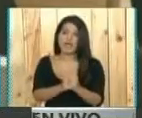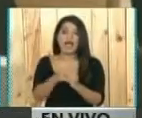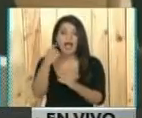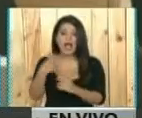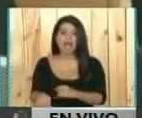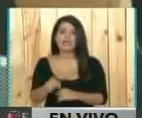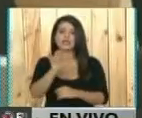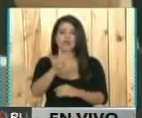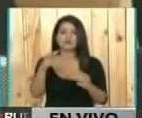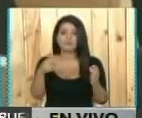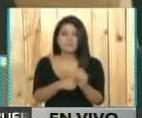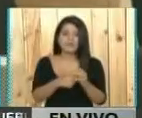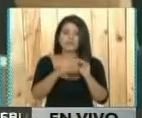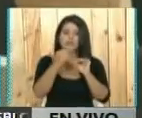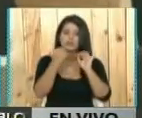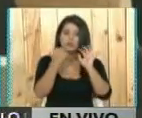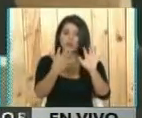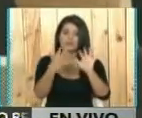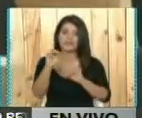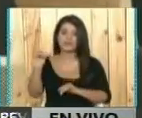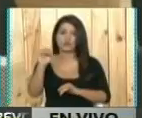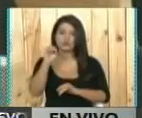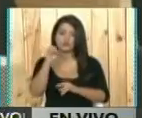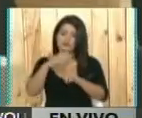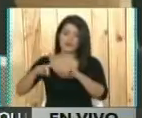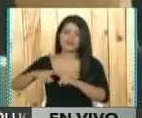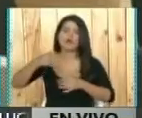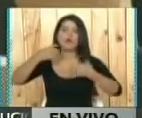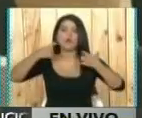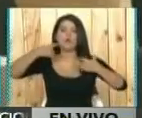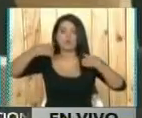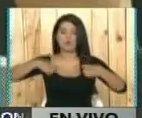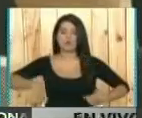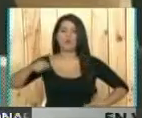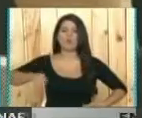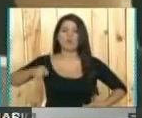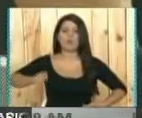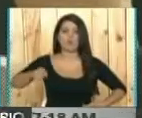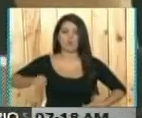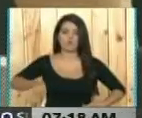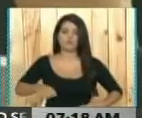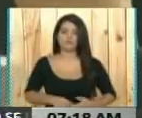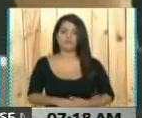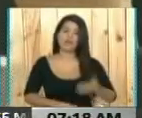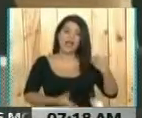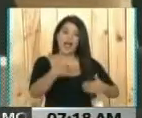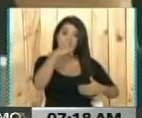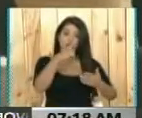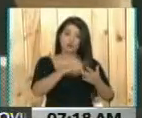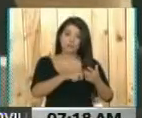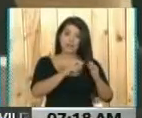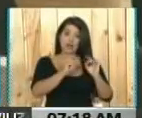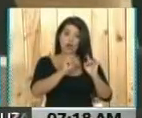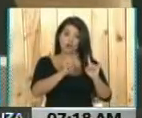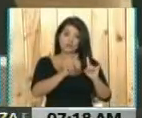2.409 jueces. Desde el año 2011 se han creado 482 nuevos cargos de